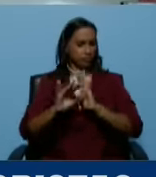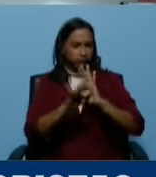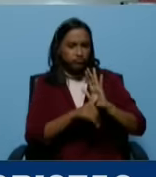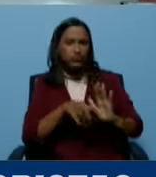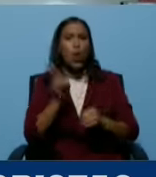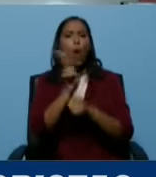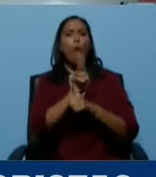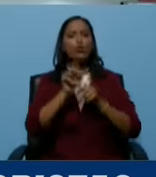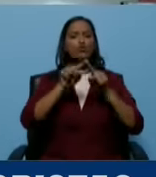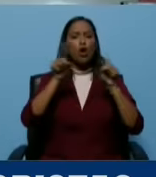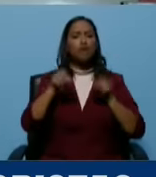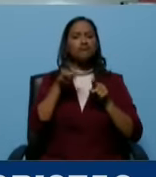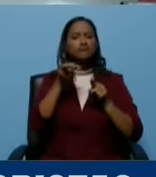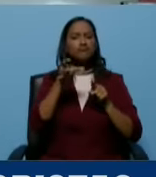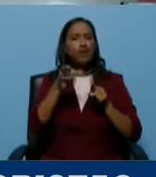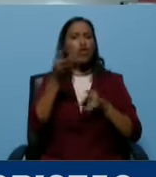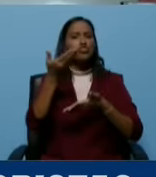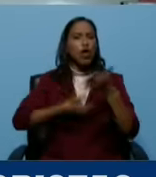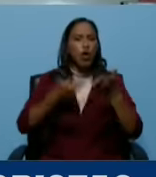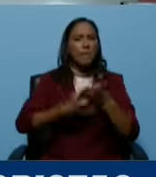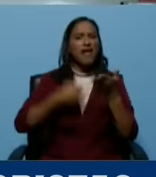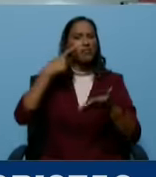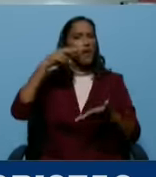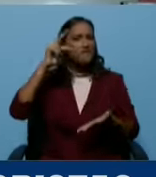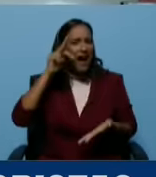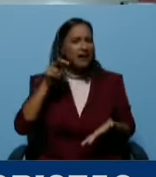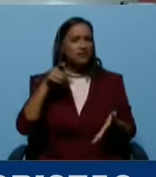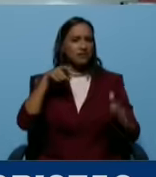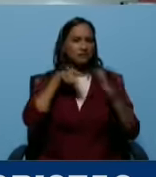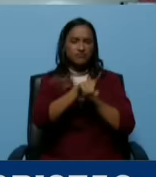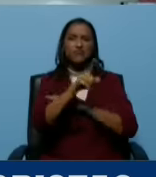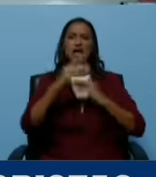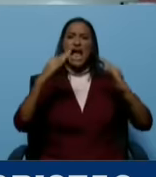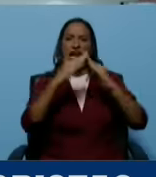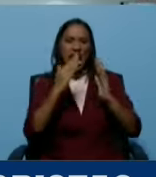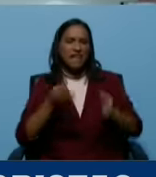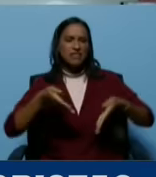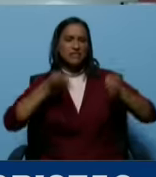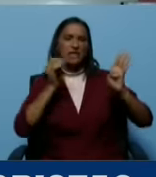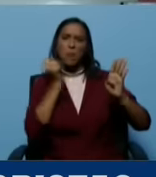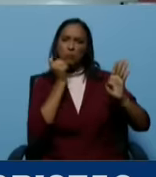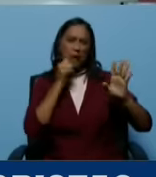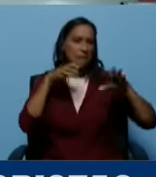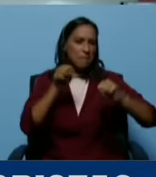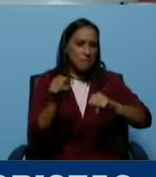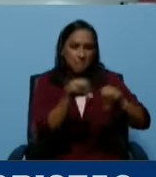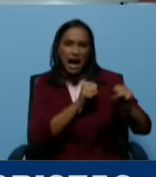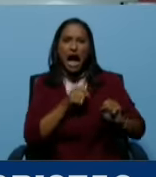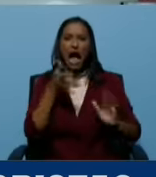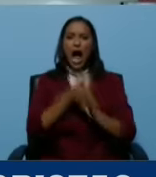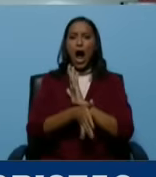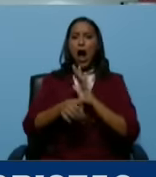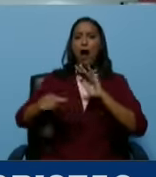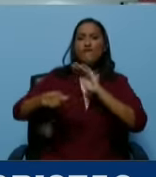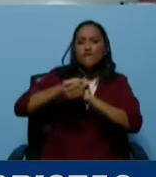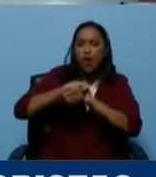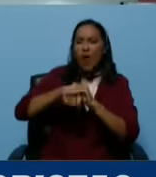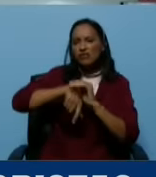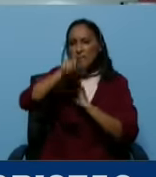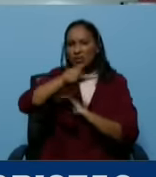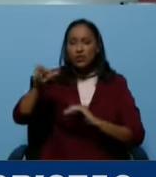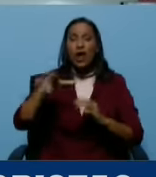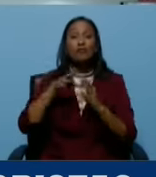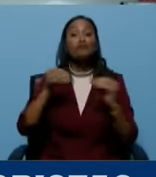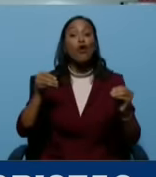falso, apropiación indebida, etcétera. Estos son los compinches, los operadores políticos de esta fase